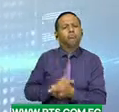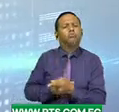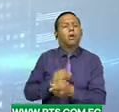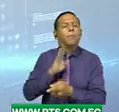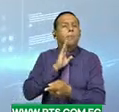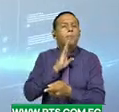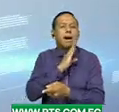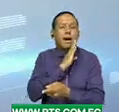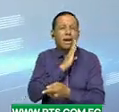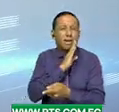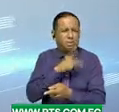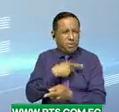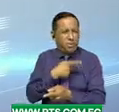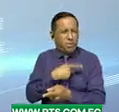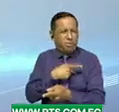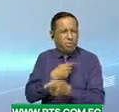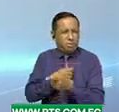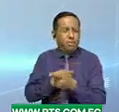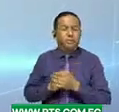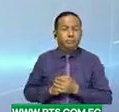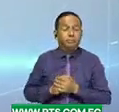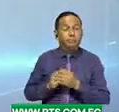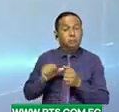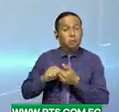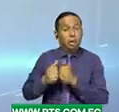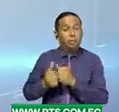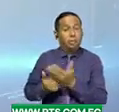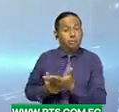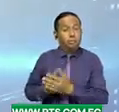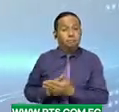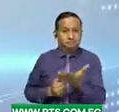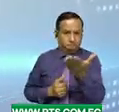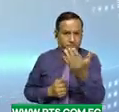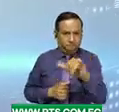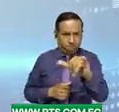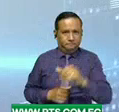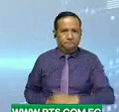se ha presentado este hecho violento. Adelante, ándale.